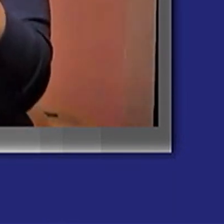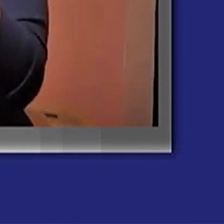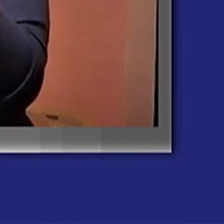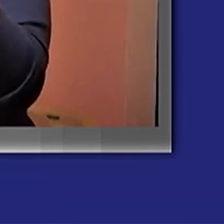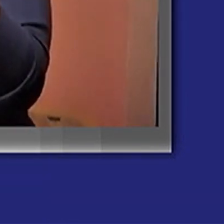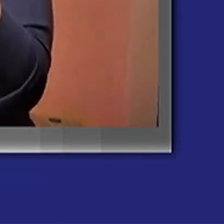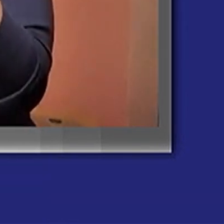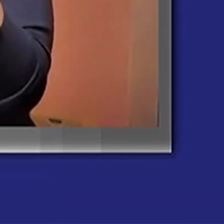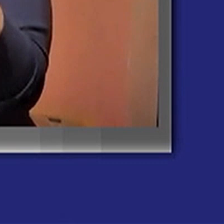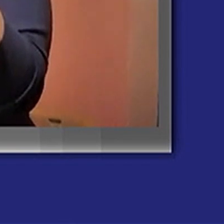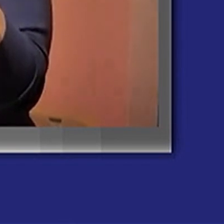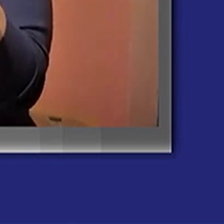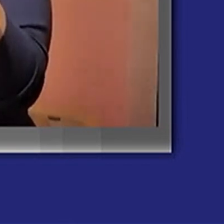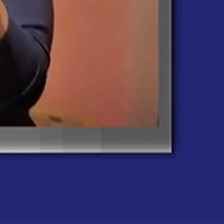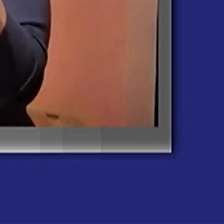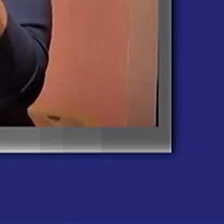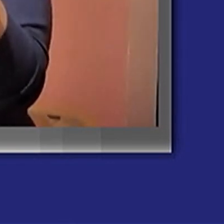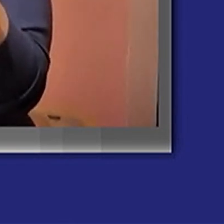siembra,